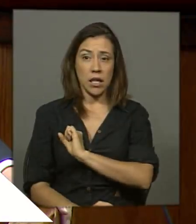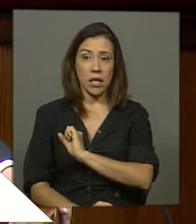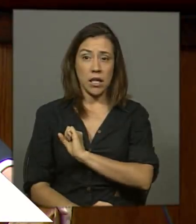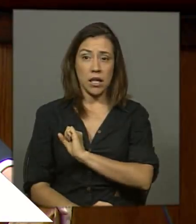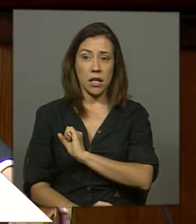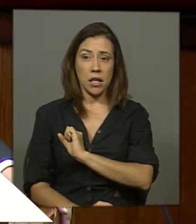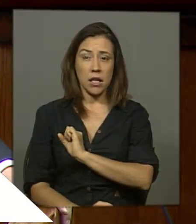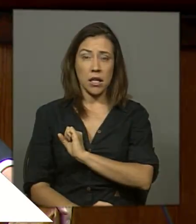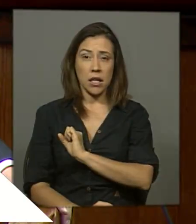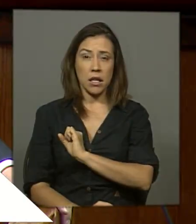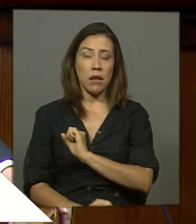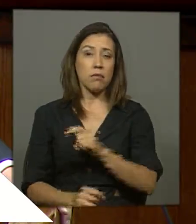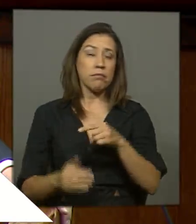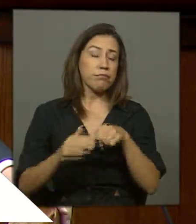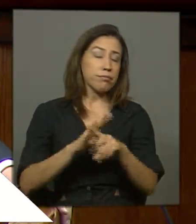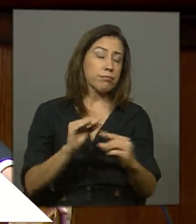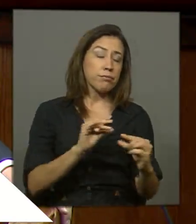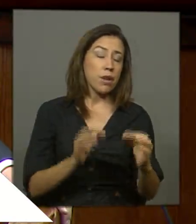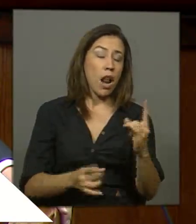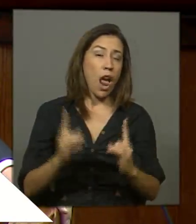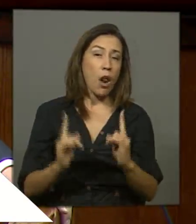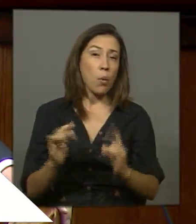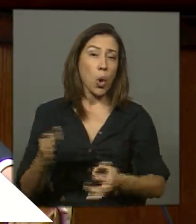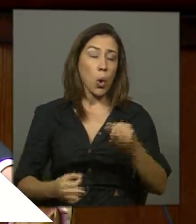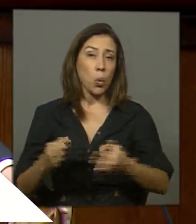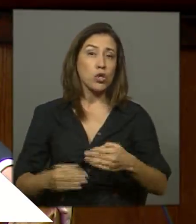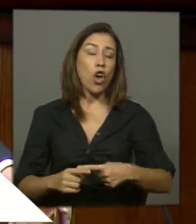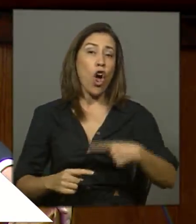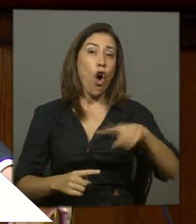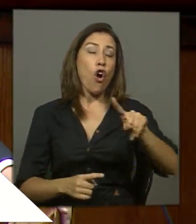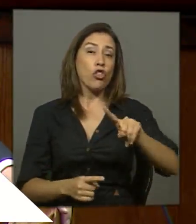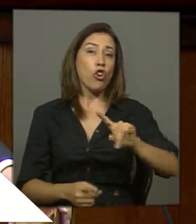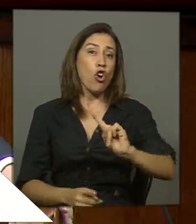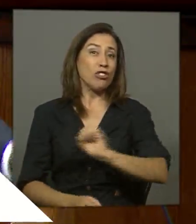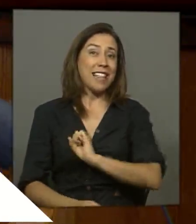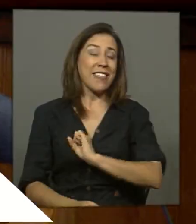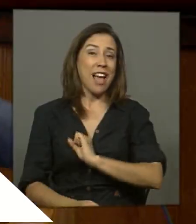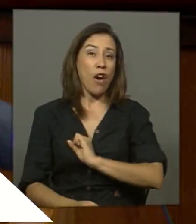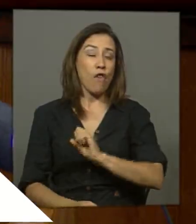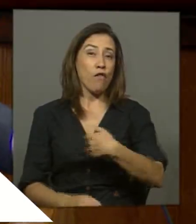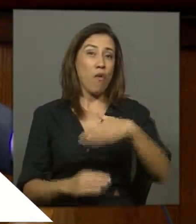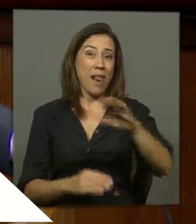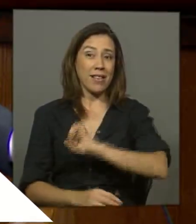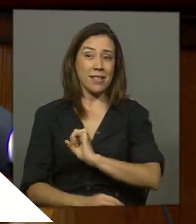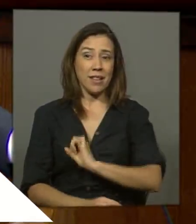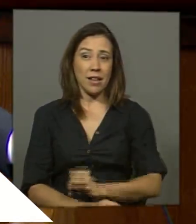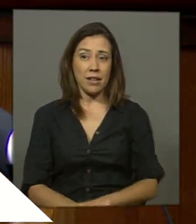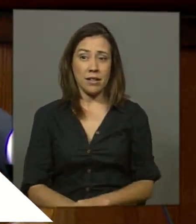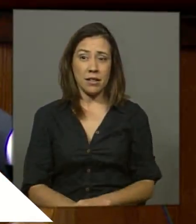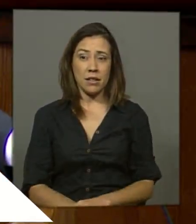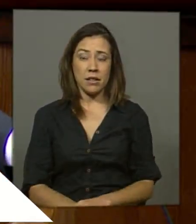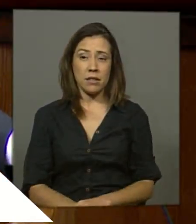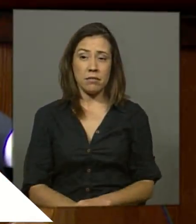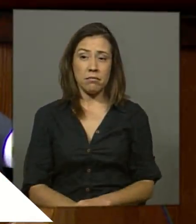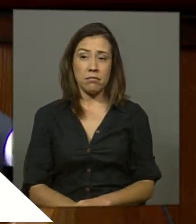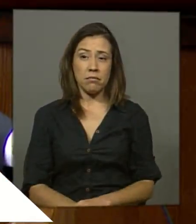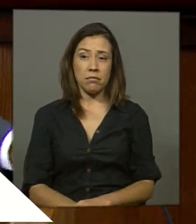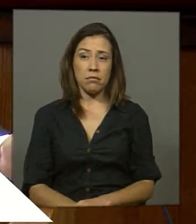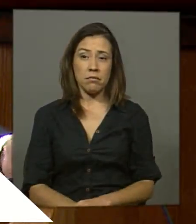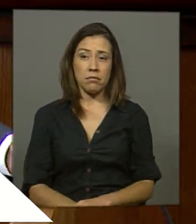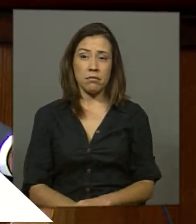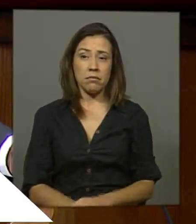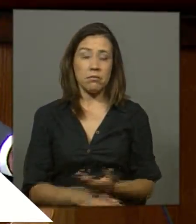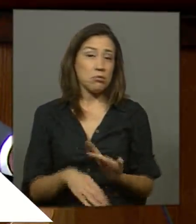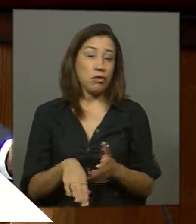a intervenir en determinadas fuera de Santiago esto sobrado tiempo para